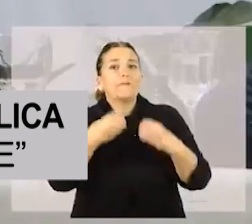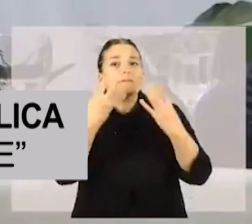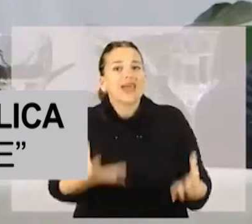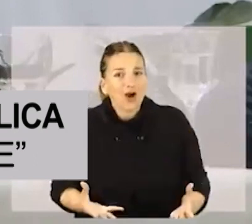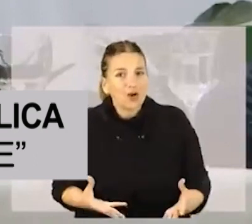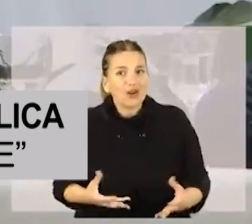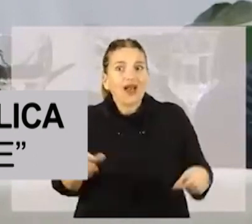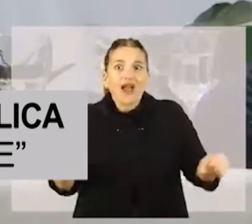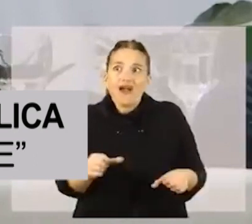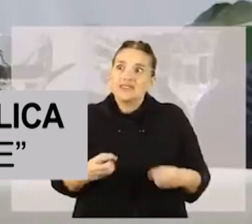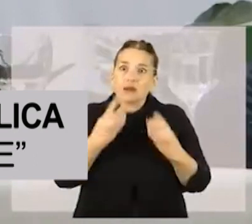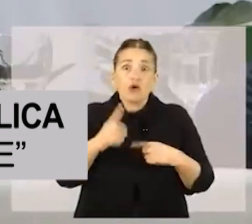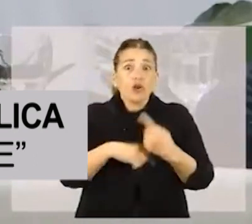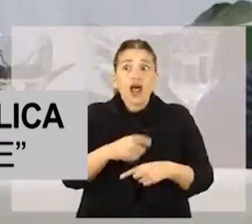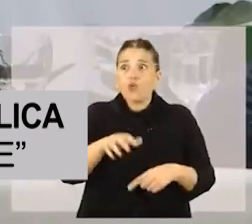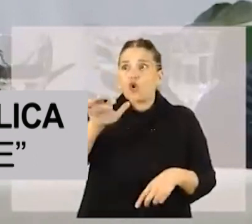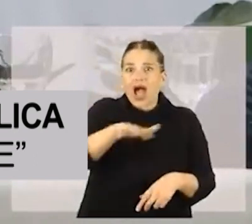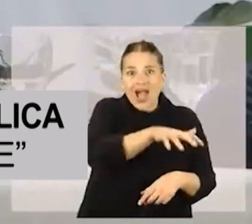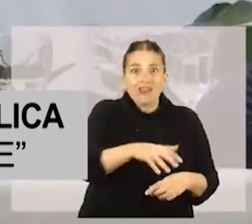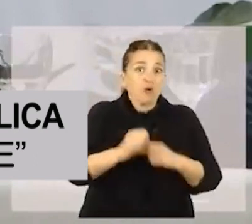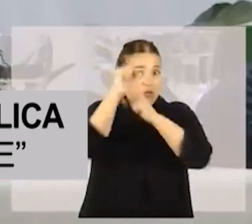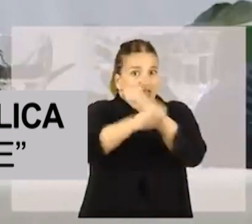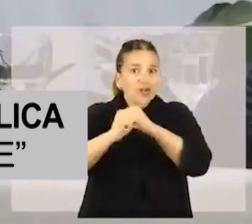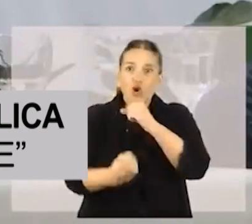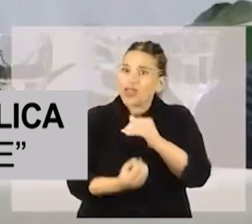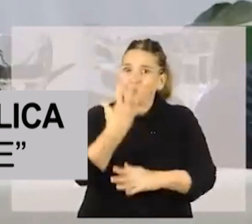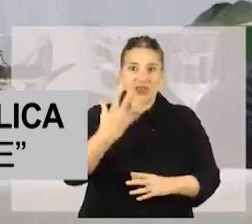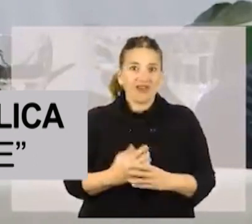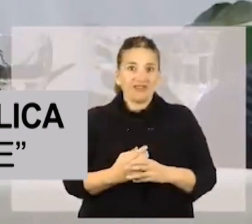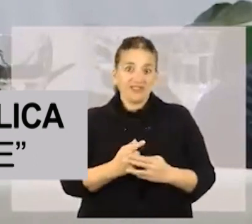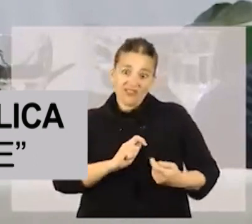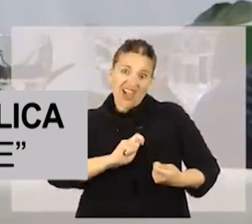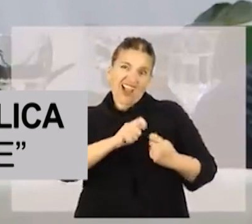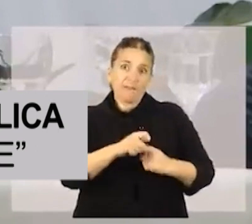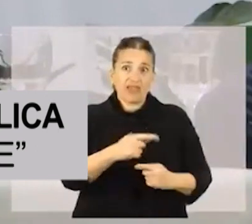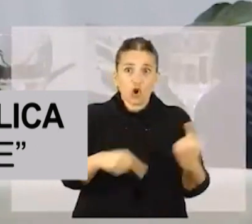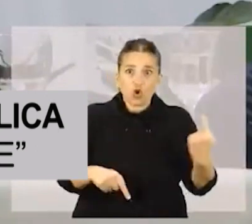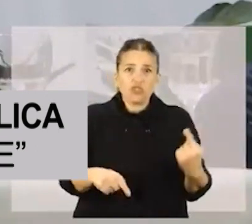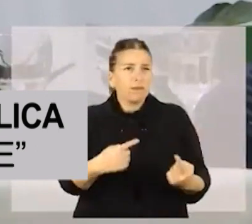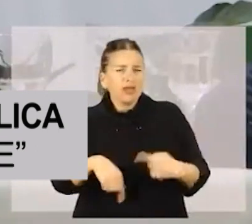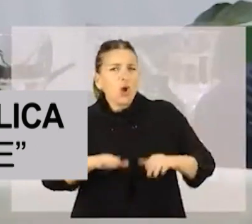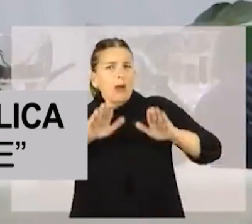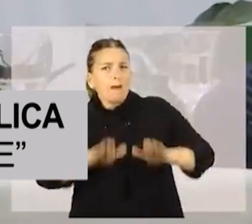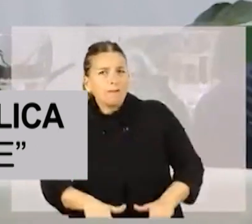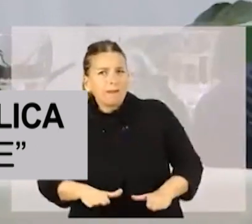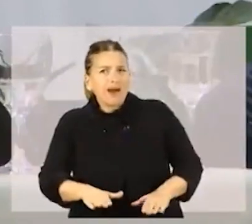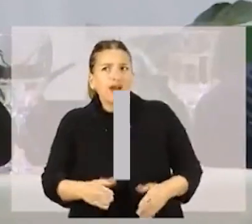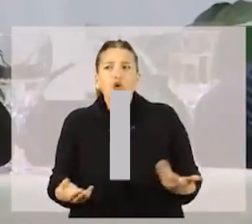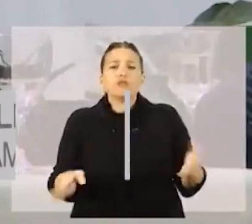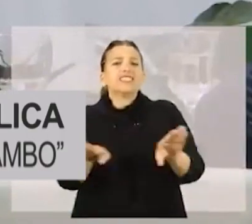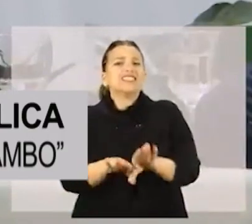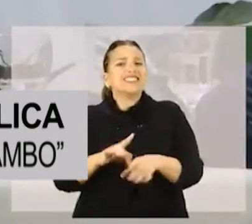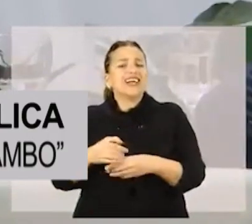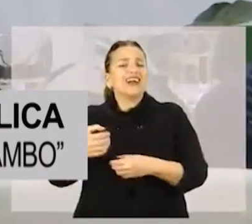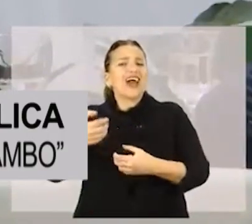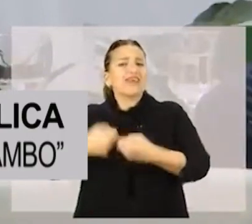hay algunas áreas que se van a tecnificar. Ahora, yo nunca vi que nadie haga un paro porque cierra un tambo, como